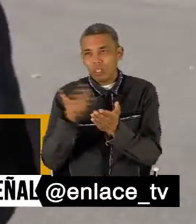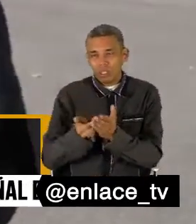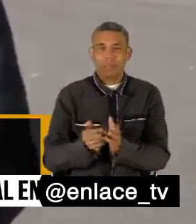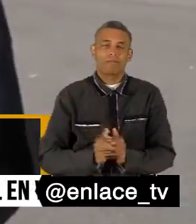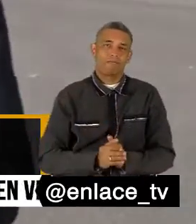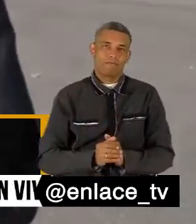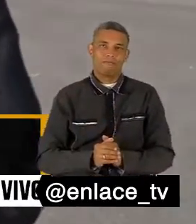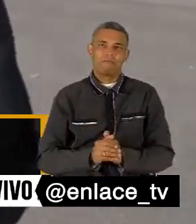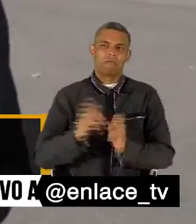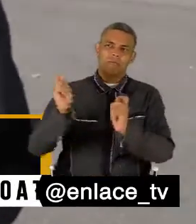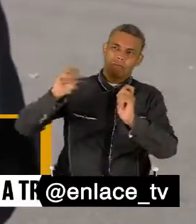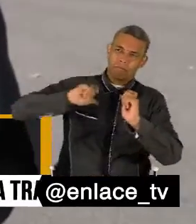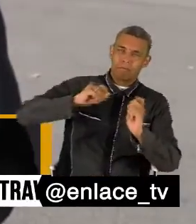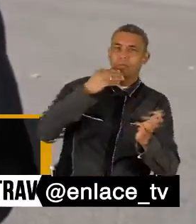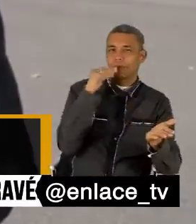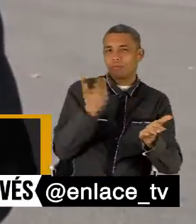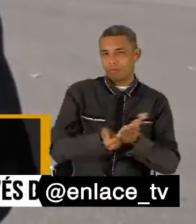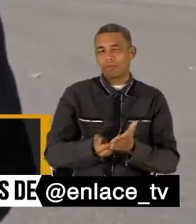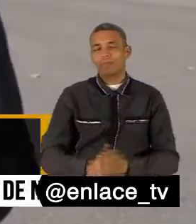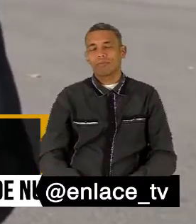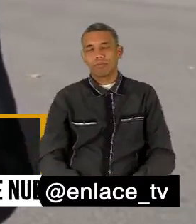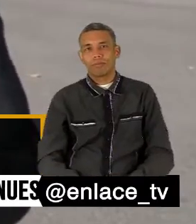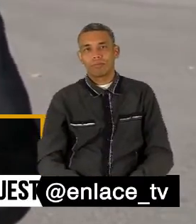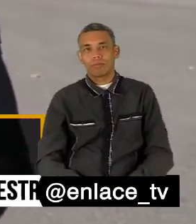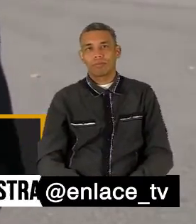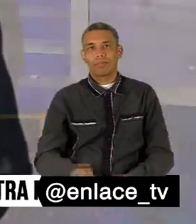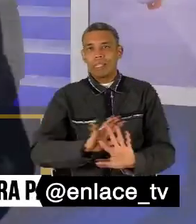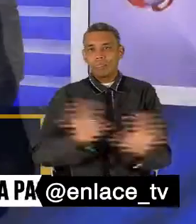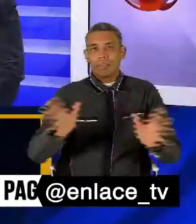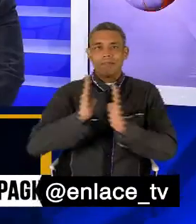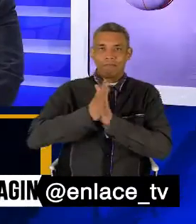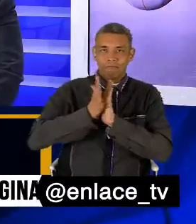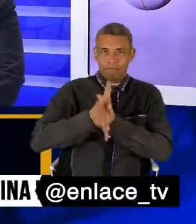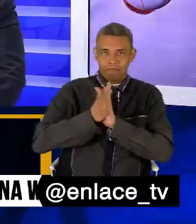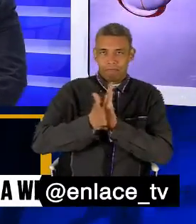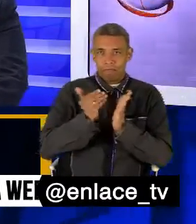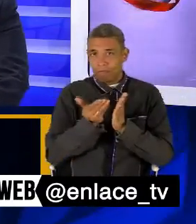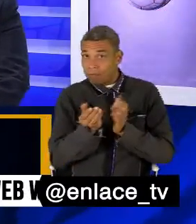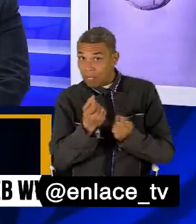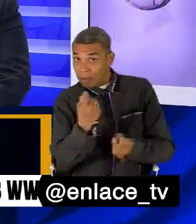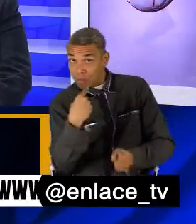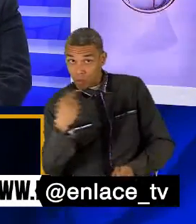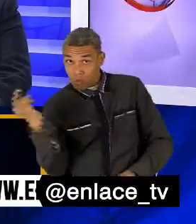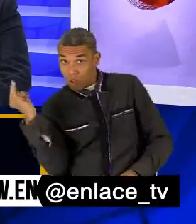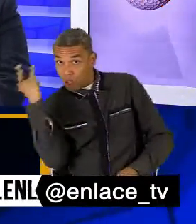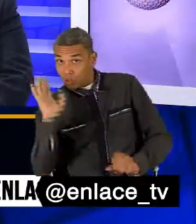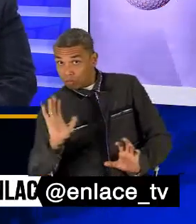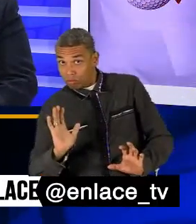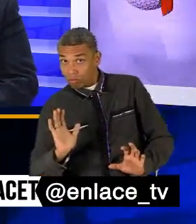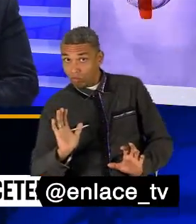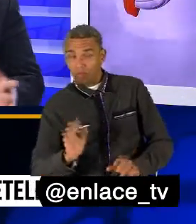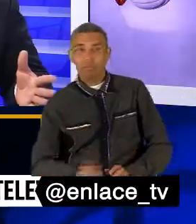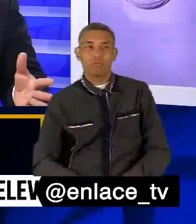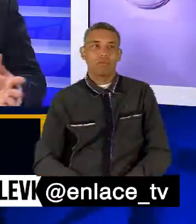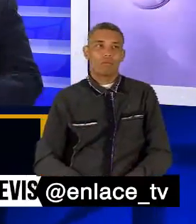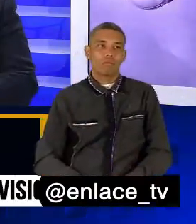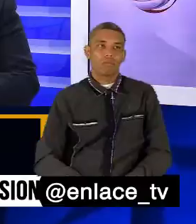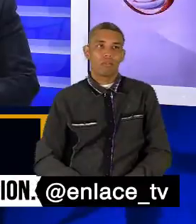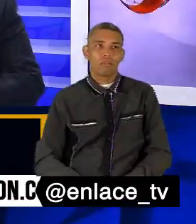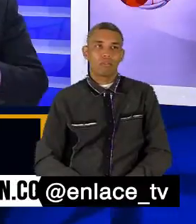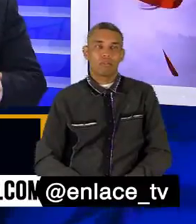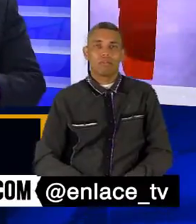los patrocinadores oficiales de este evento deportivo. Terminamos nuestro informe, Alfonso, si no tiene preguntas, si no tiene algún interrogante. El interrogante sigue